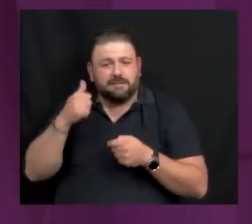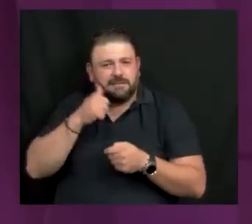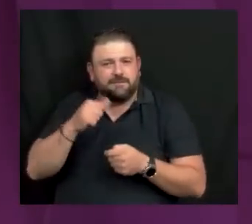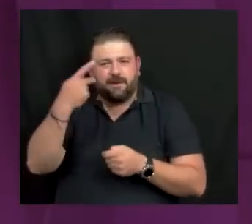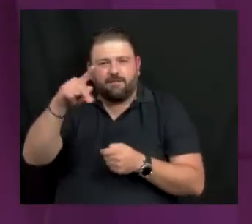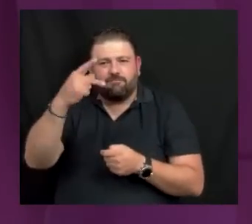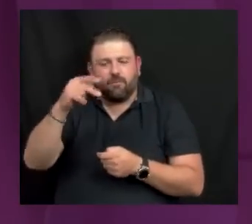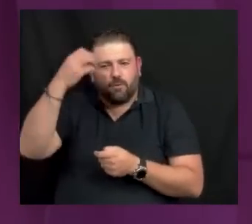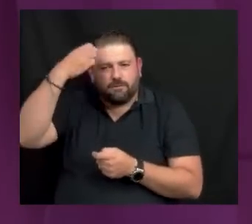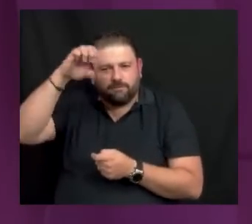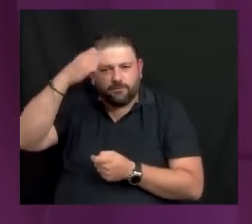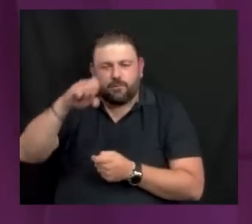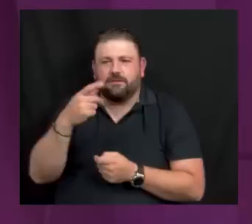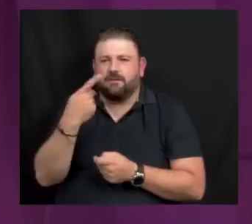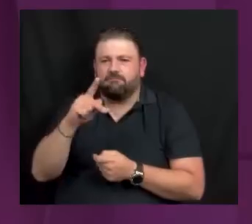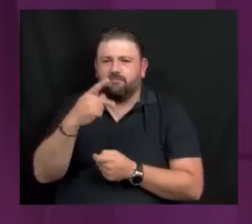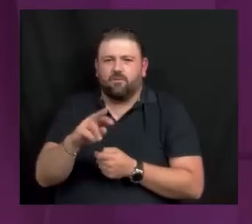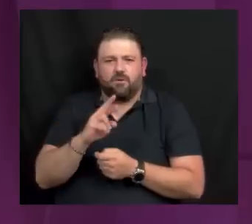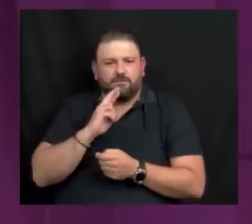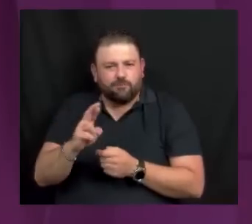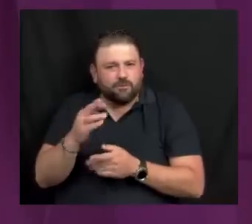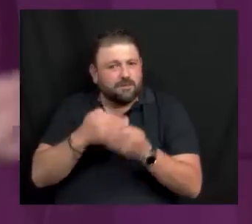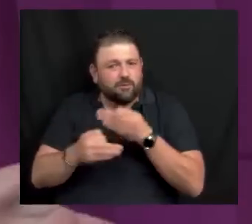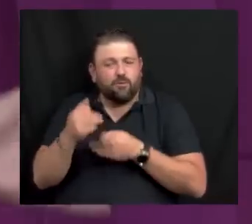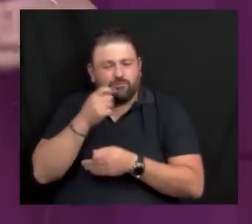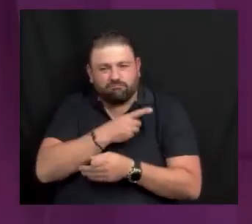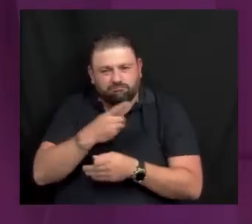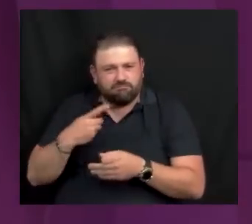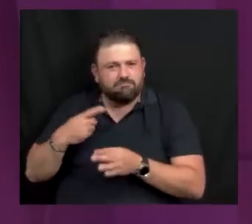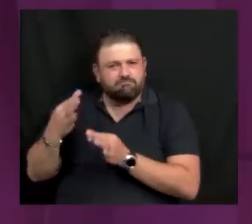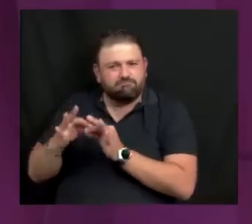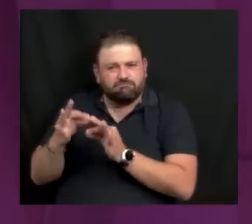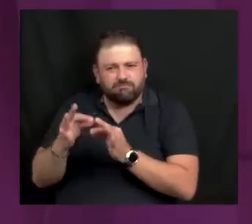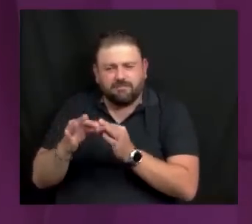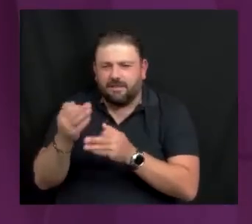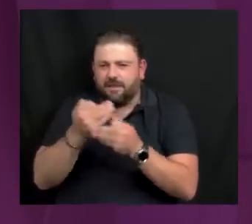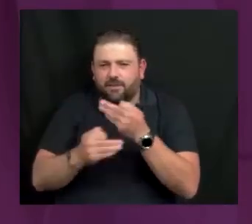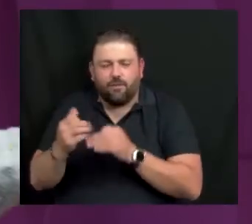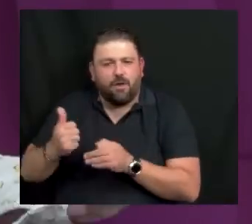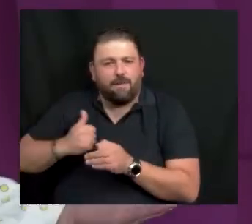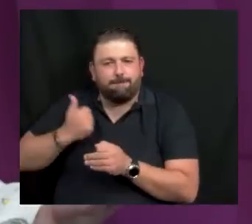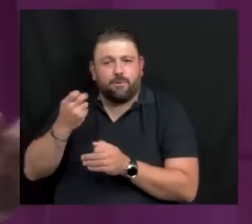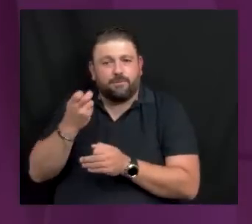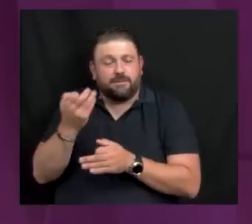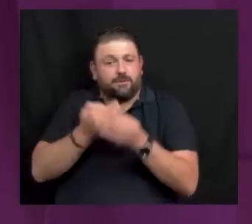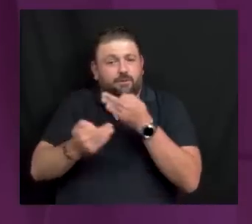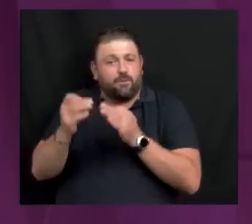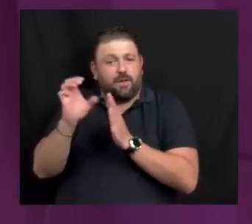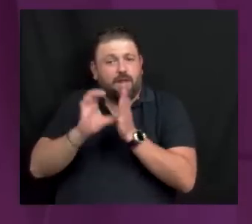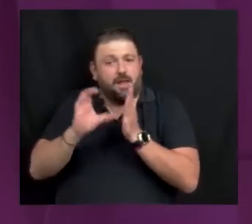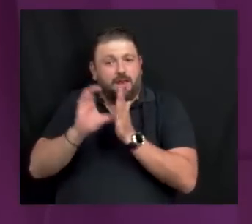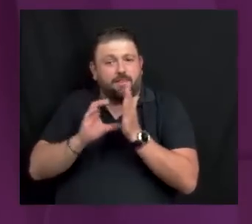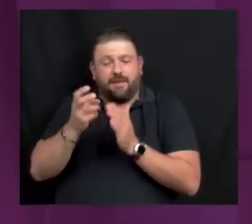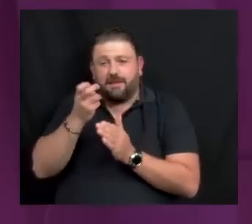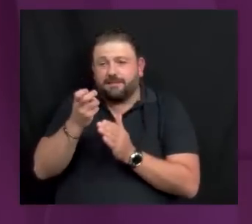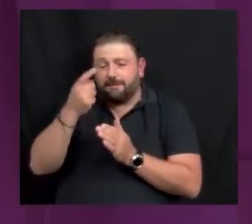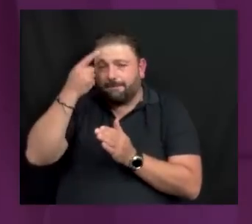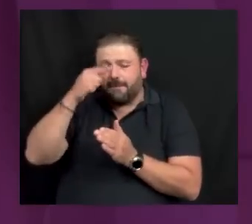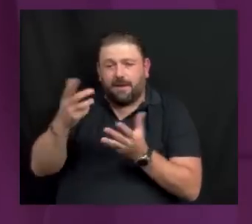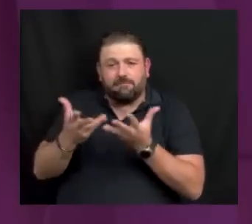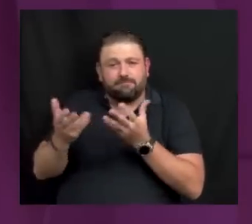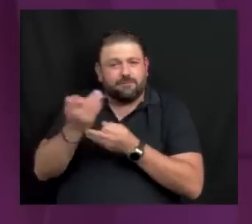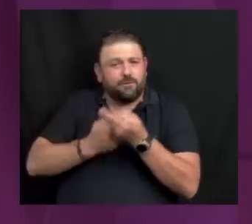tu experiencia, desde tus resultados, sé muy constante y sobre todo aprovecha esto. Este calendario está hecho para